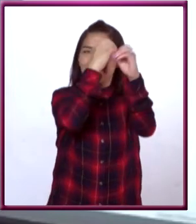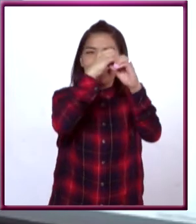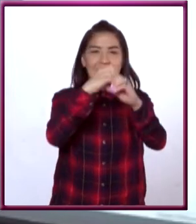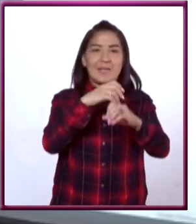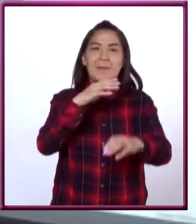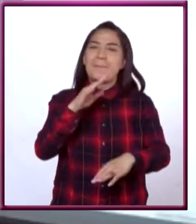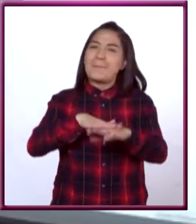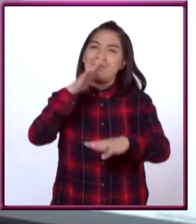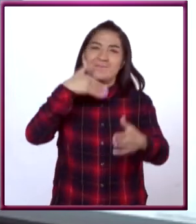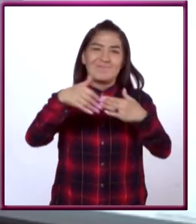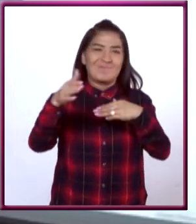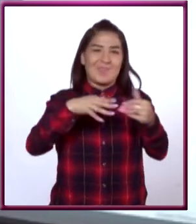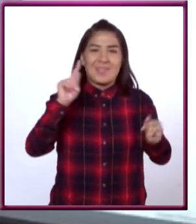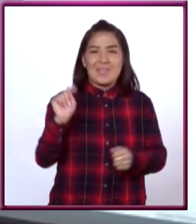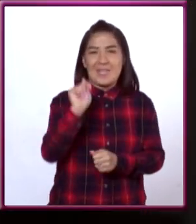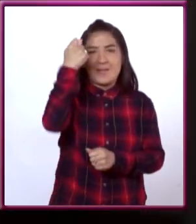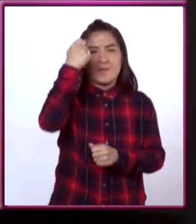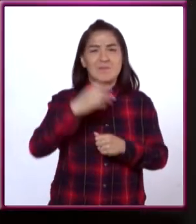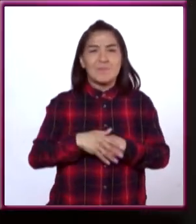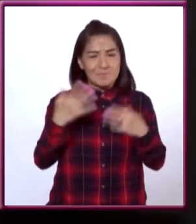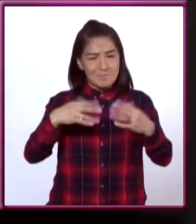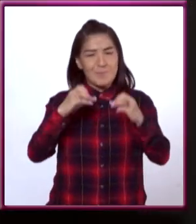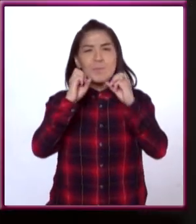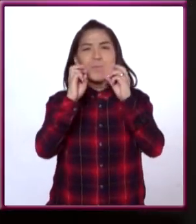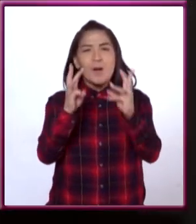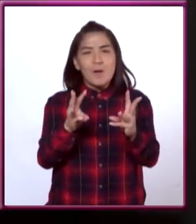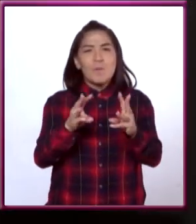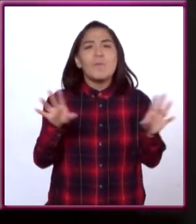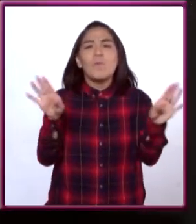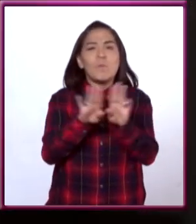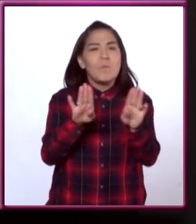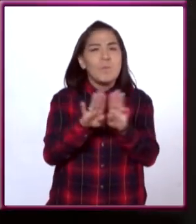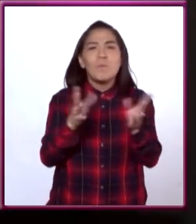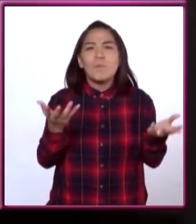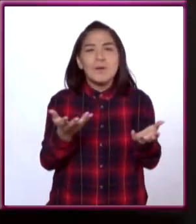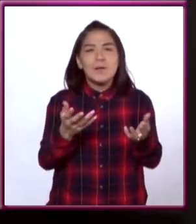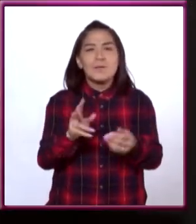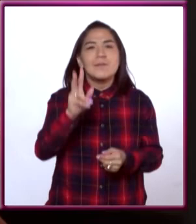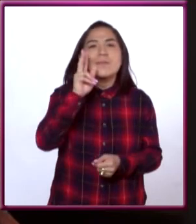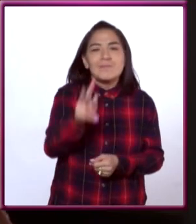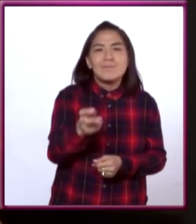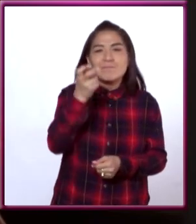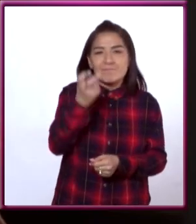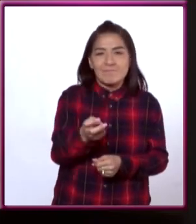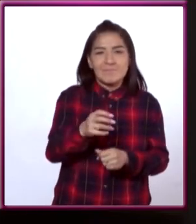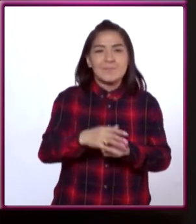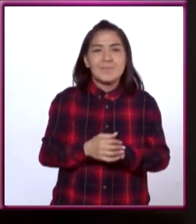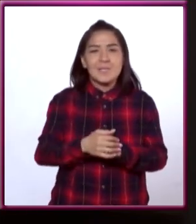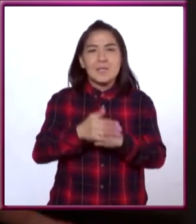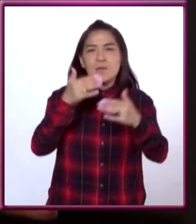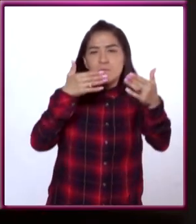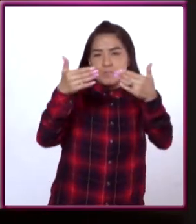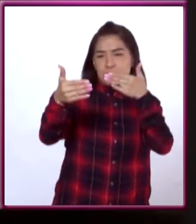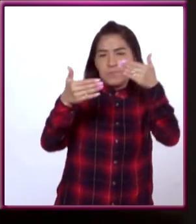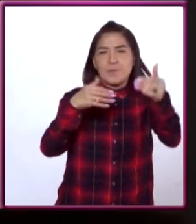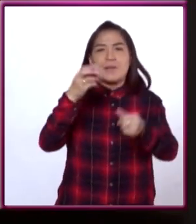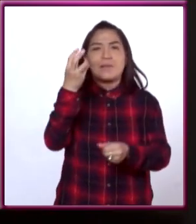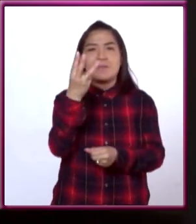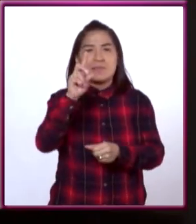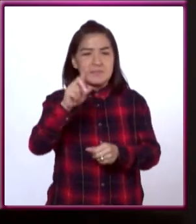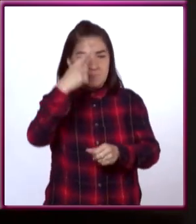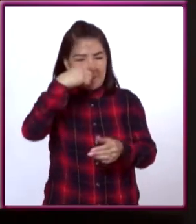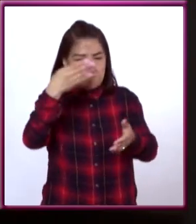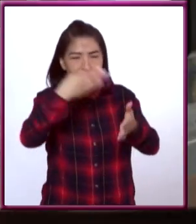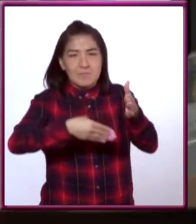astronómico de última tecnología. Wow. Oye, ¿y cómo se pueden verificar las dimensiones de una